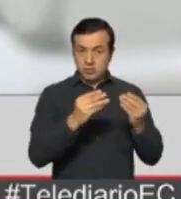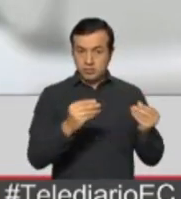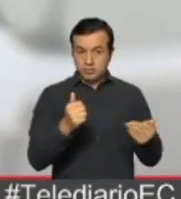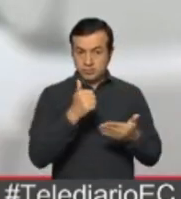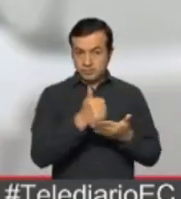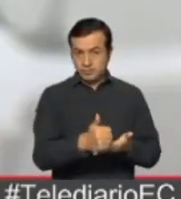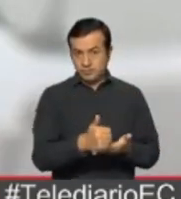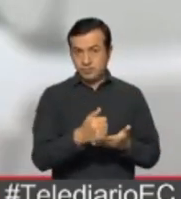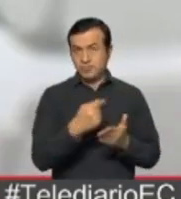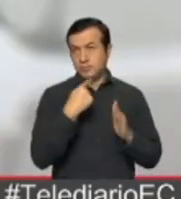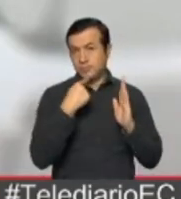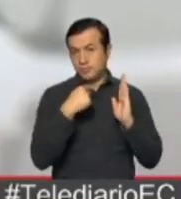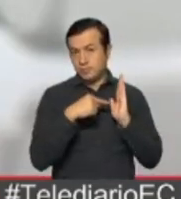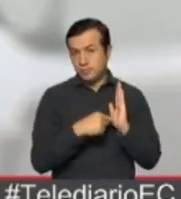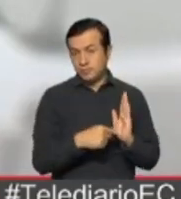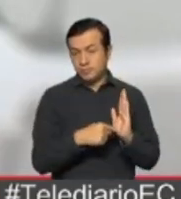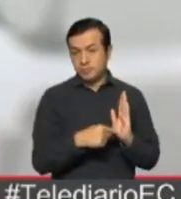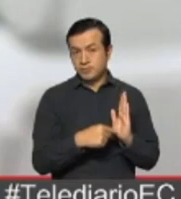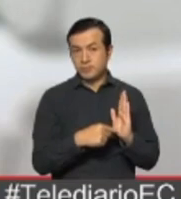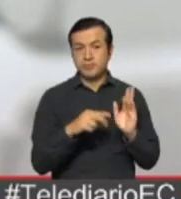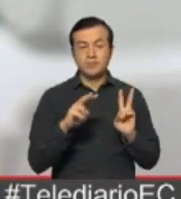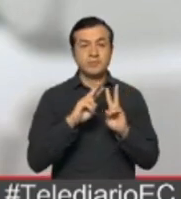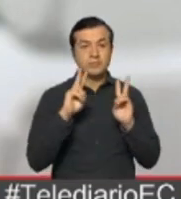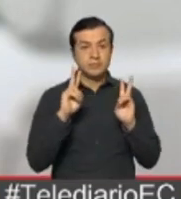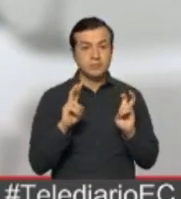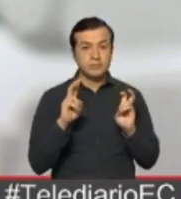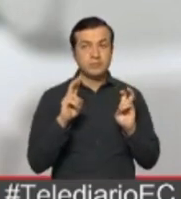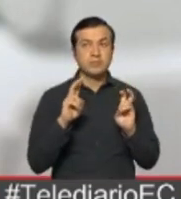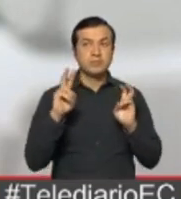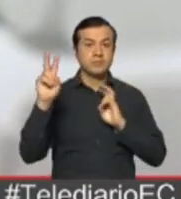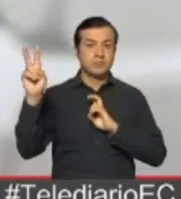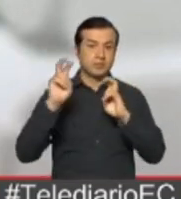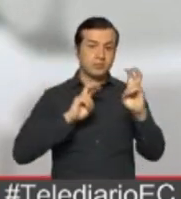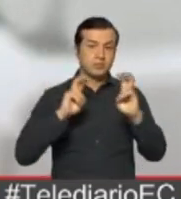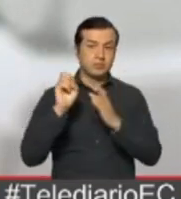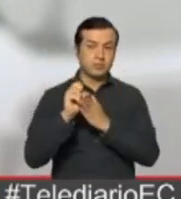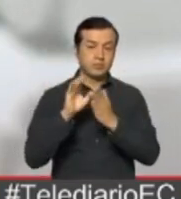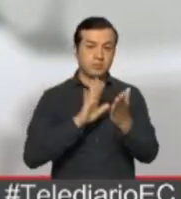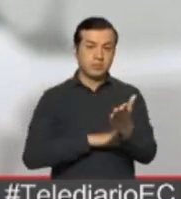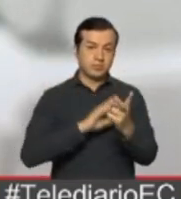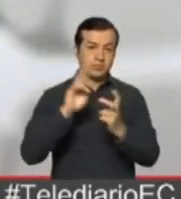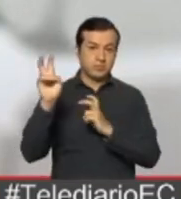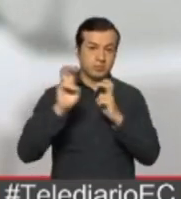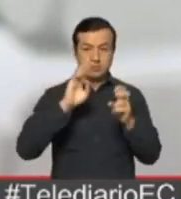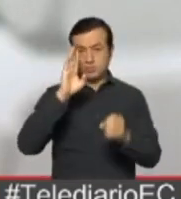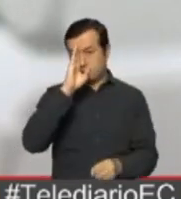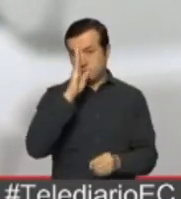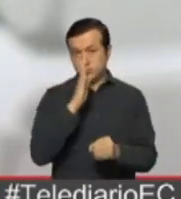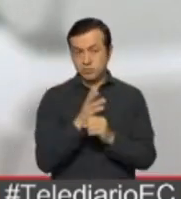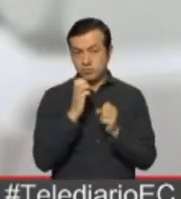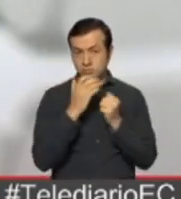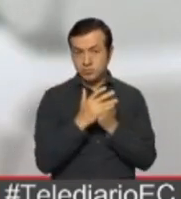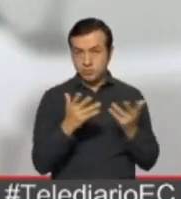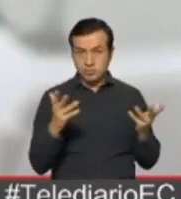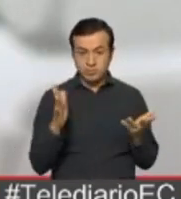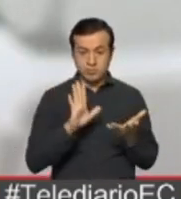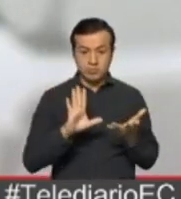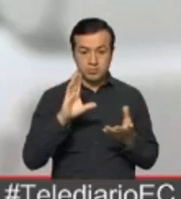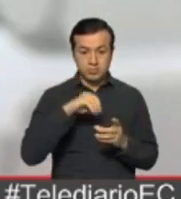en este caso es el tema de metro federico el proyecto de metro federico que tiene por objetivo conectar el hipercentro